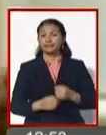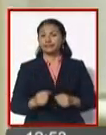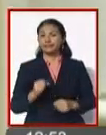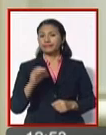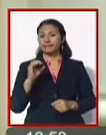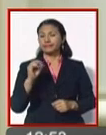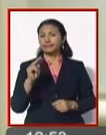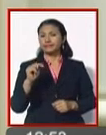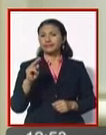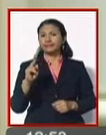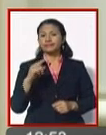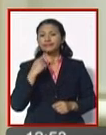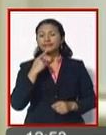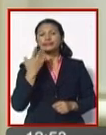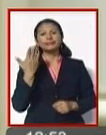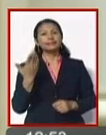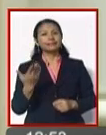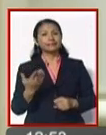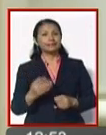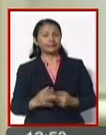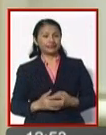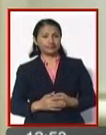de las Naciones Unidas.